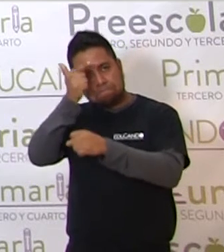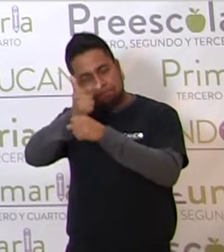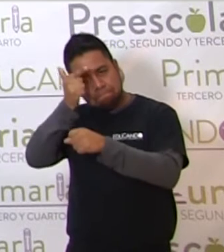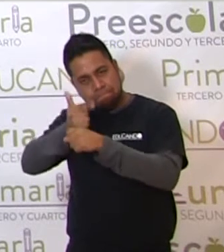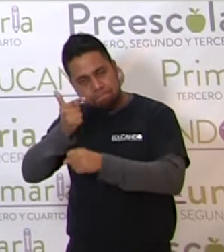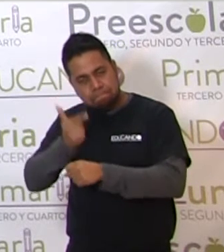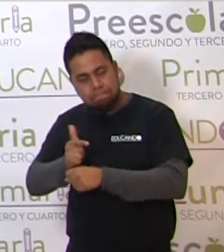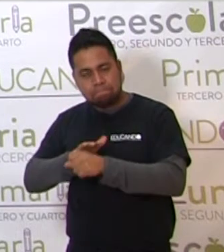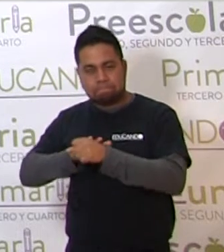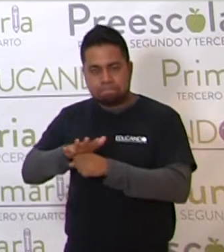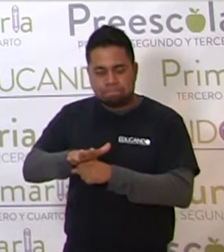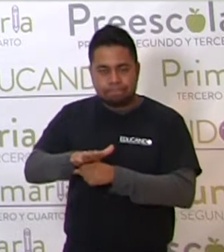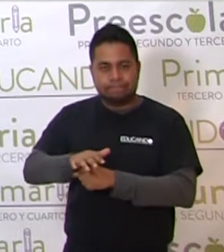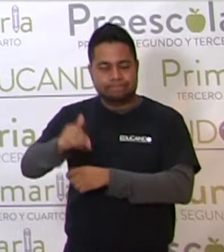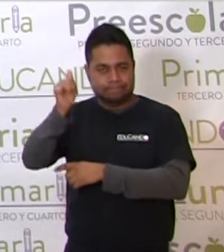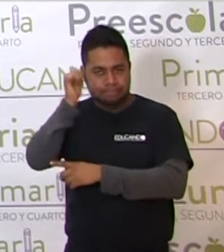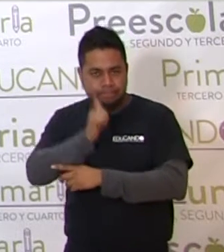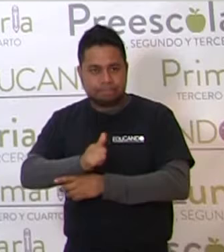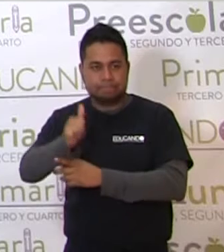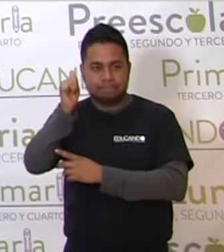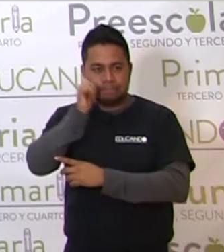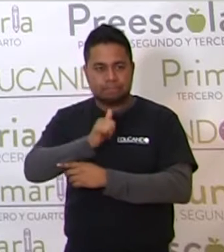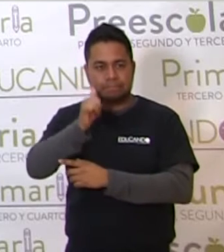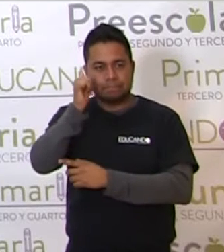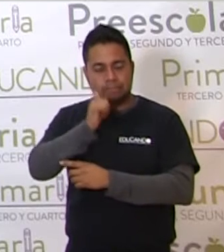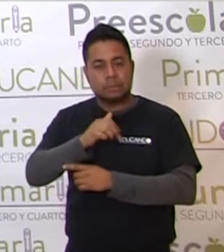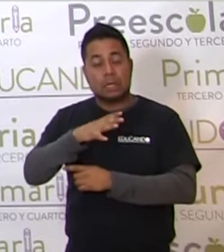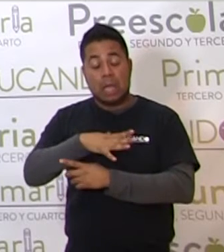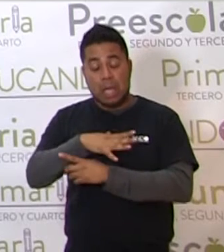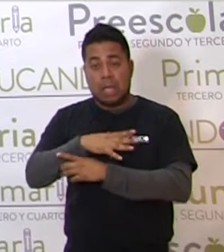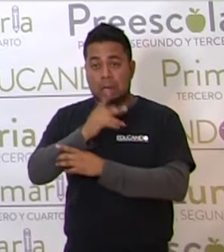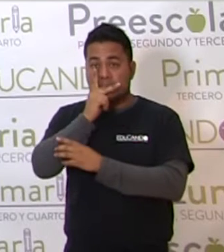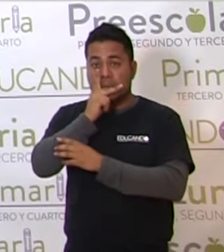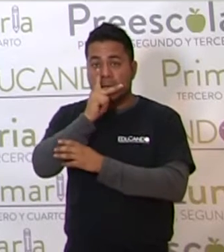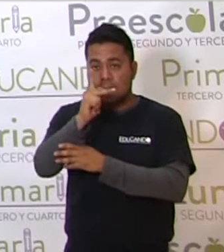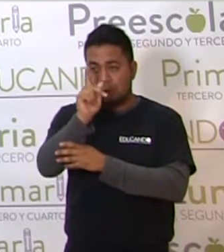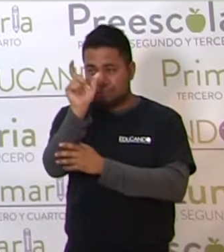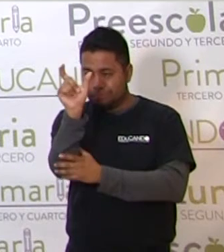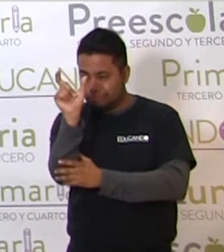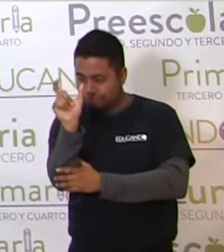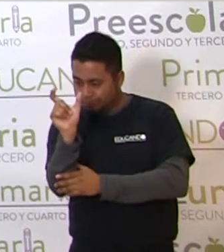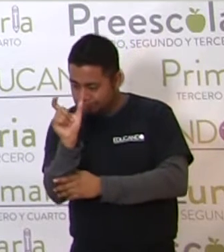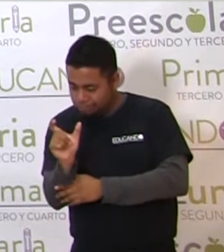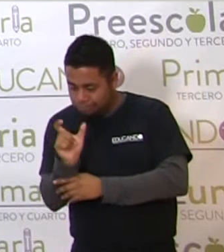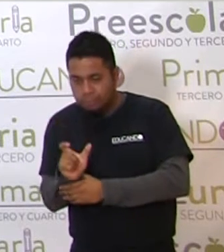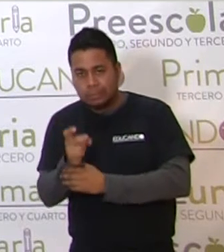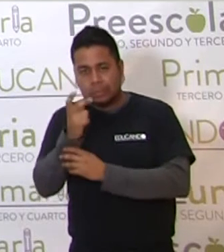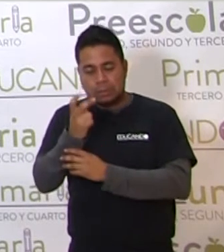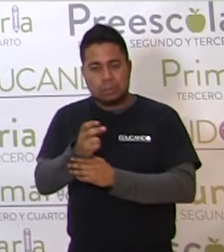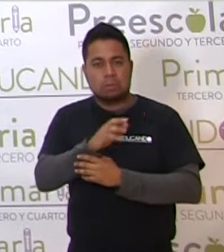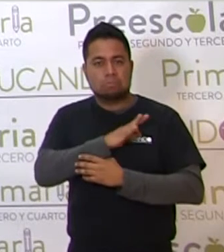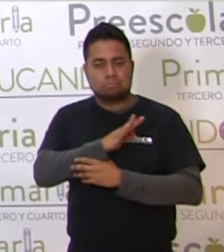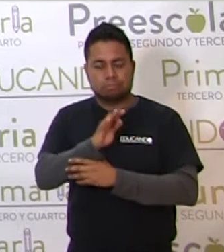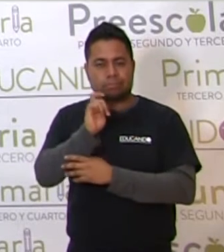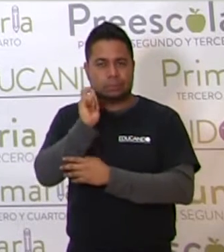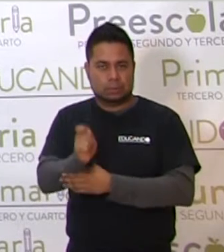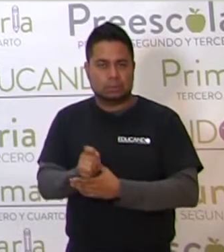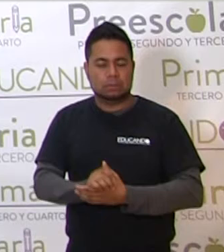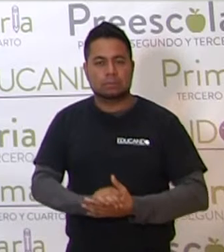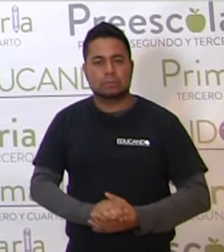identificar siempre palabras las cuales van a